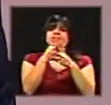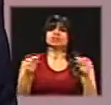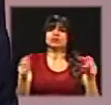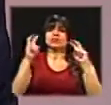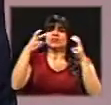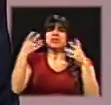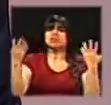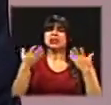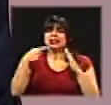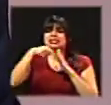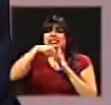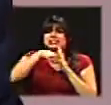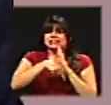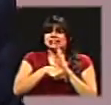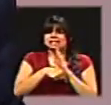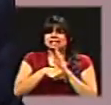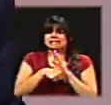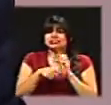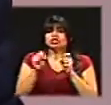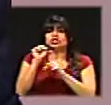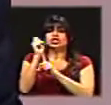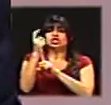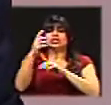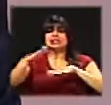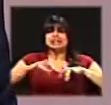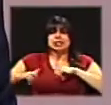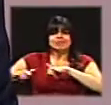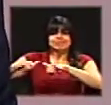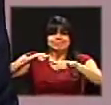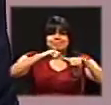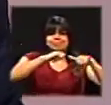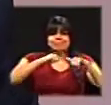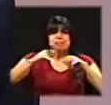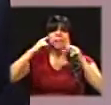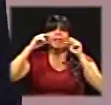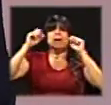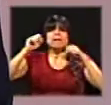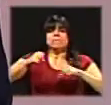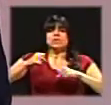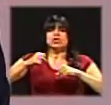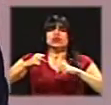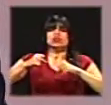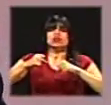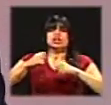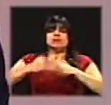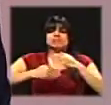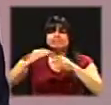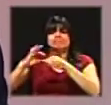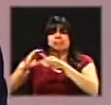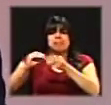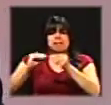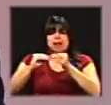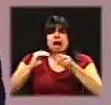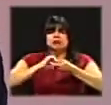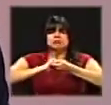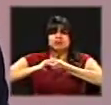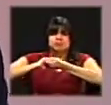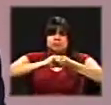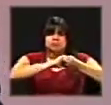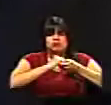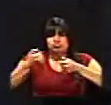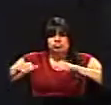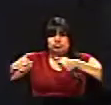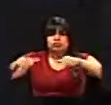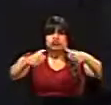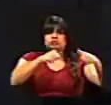y es poner en consonancia a la sociedad para entrar en procesos de unión, de consenso,